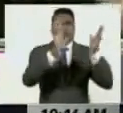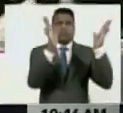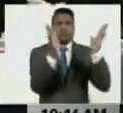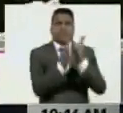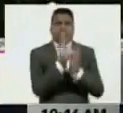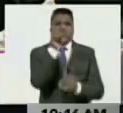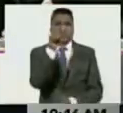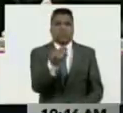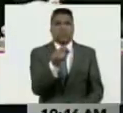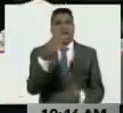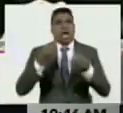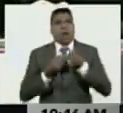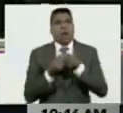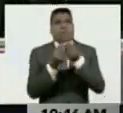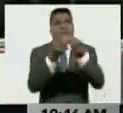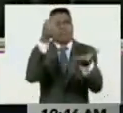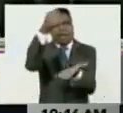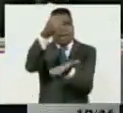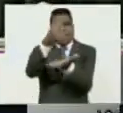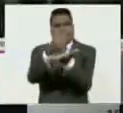y les acompañen siempre.